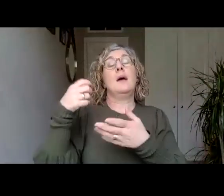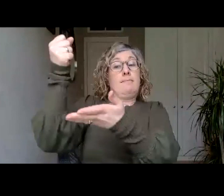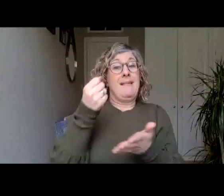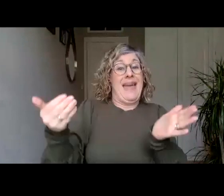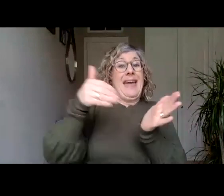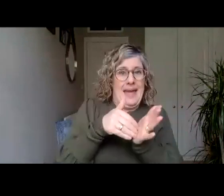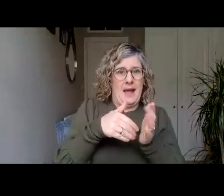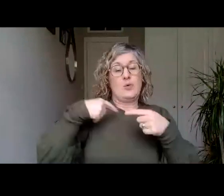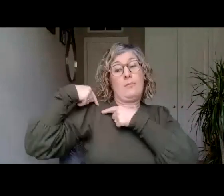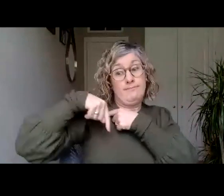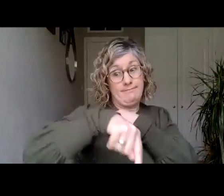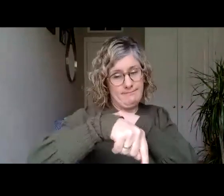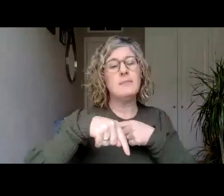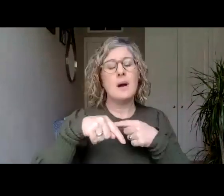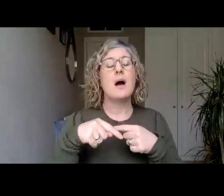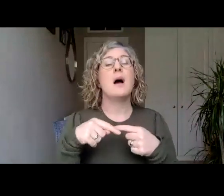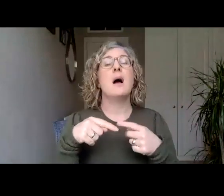2019.